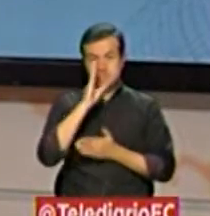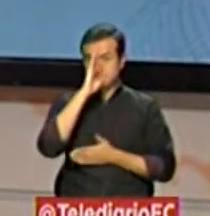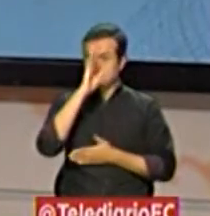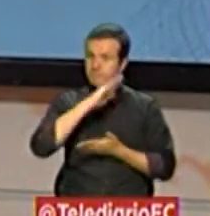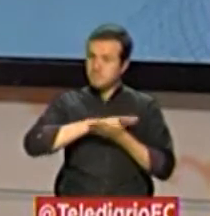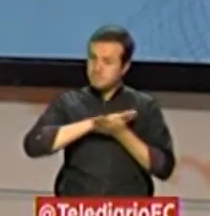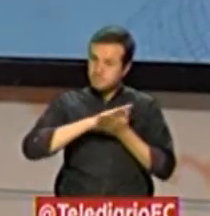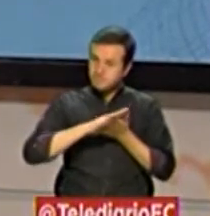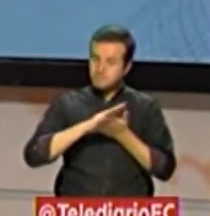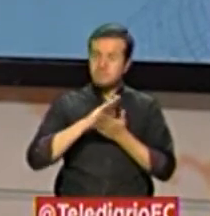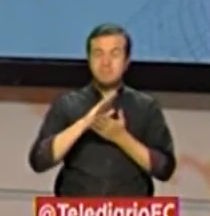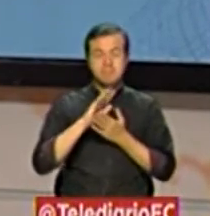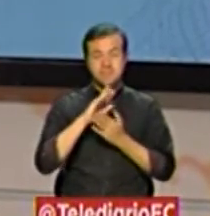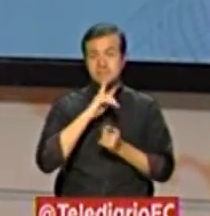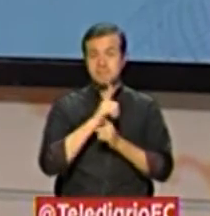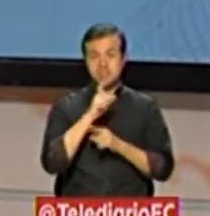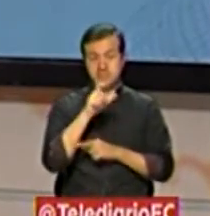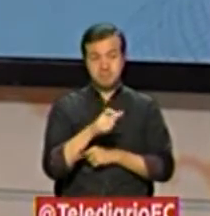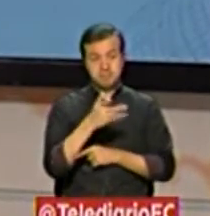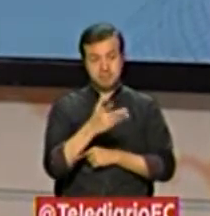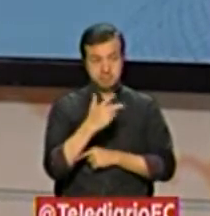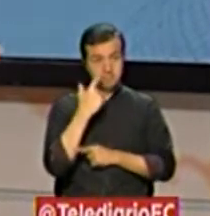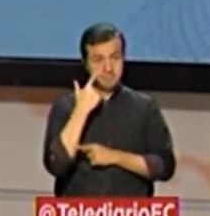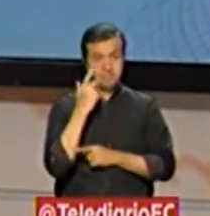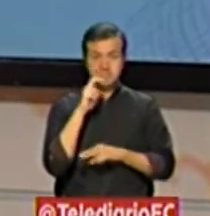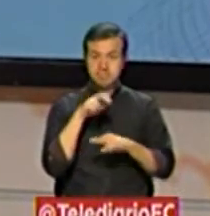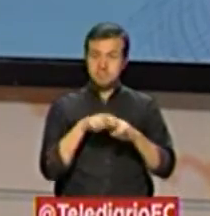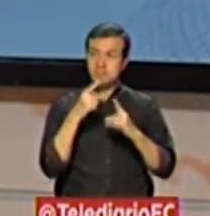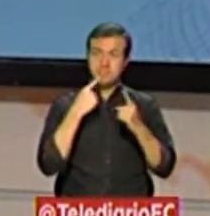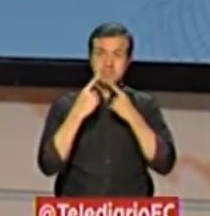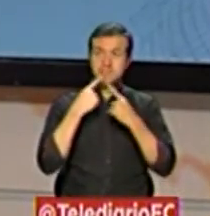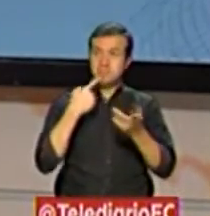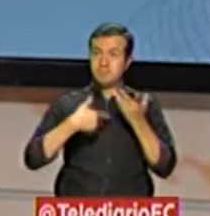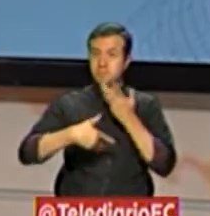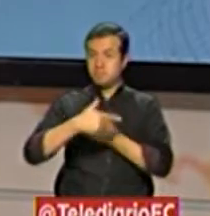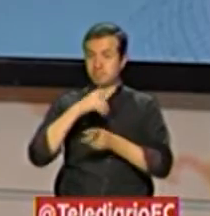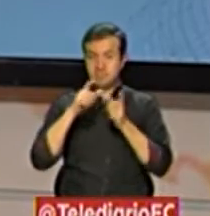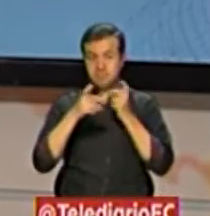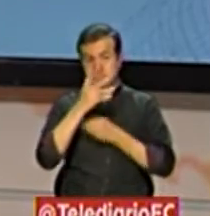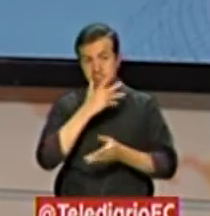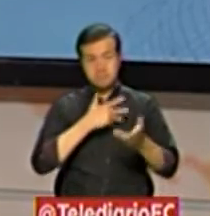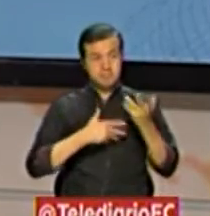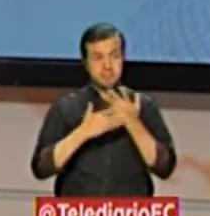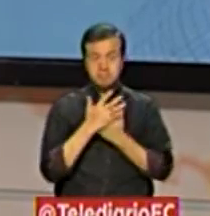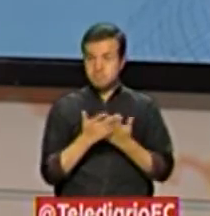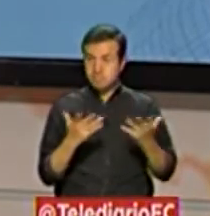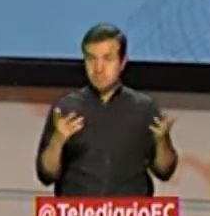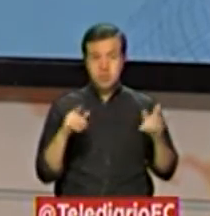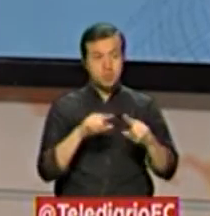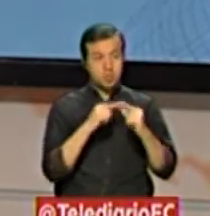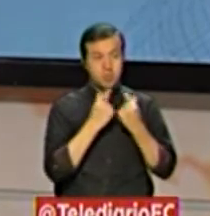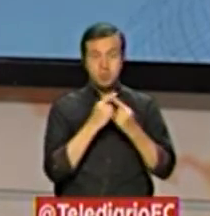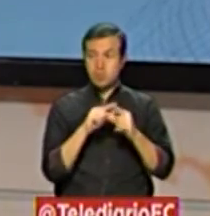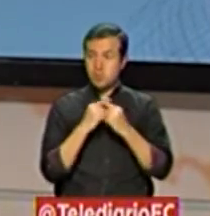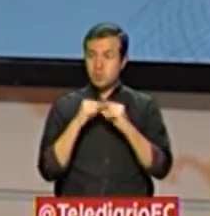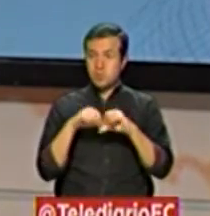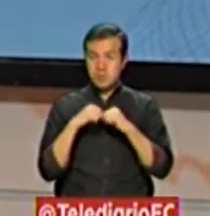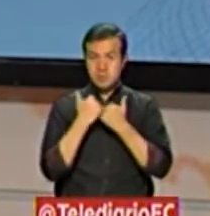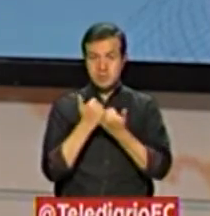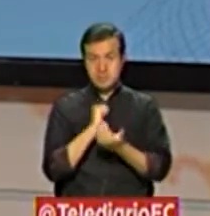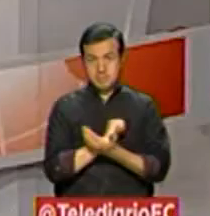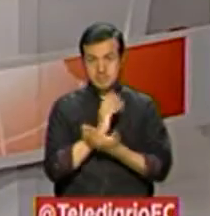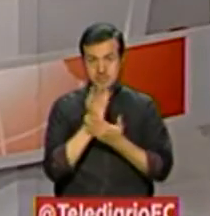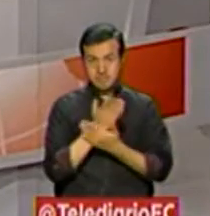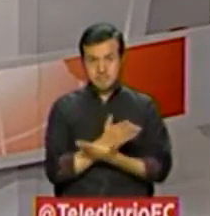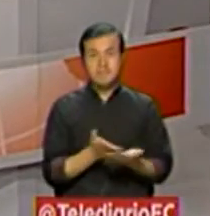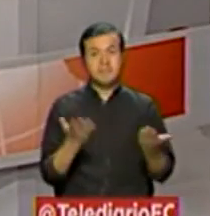transparencia y por supuesto que tenga esa capacidad de poderse sentarse a dialogar con todos los representantes y los bloques, en este caso de la Asamblea Nacional.